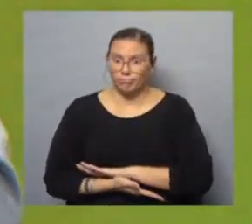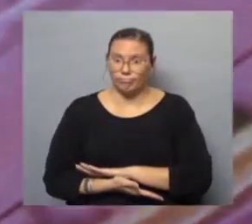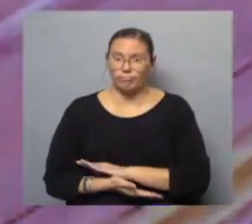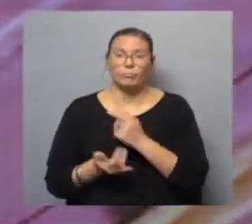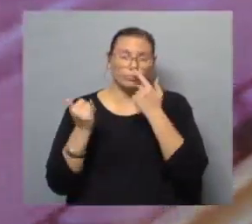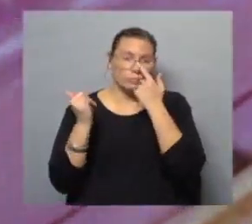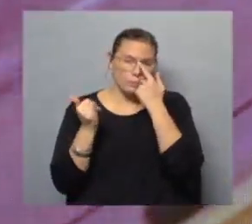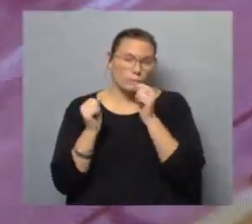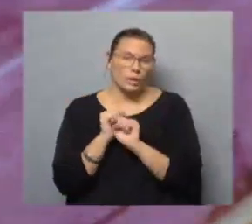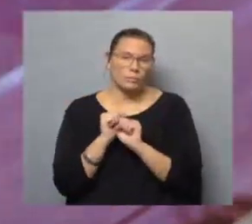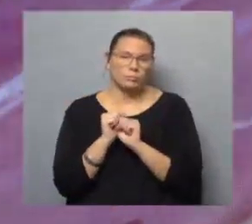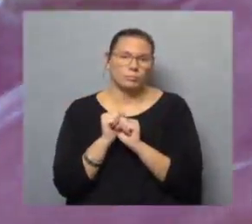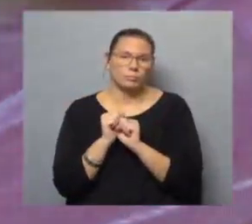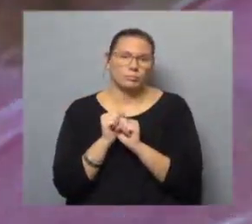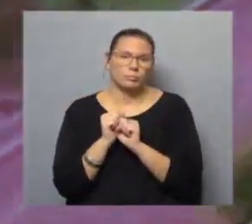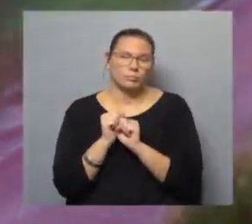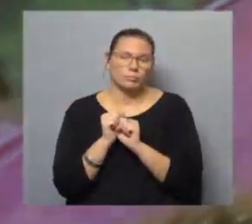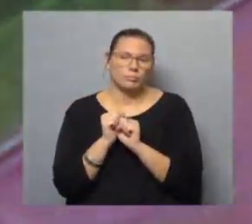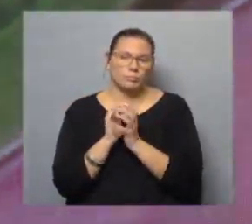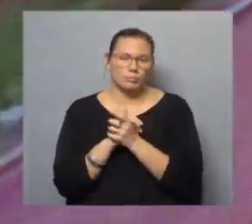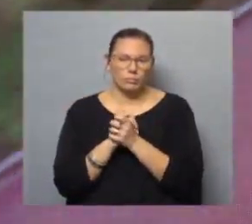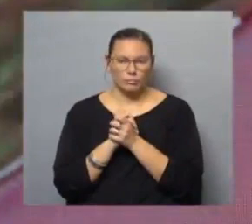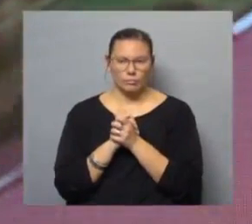Sí, bueno,